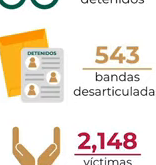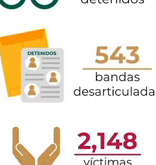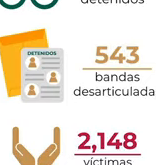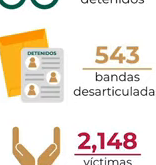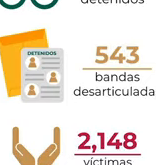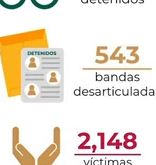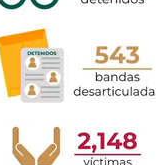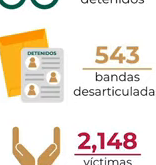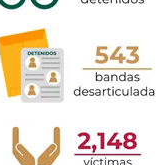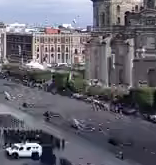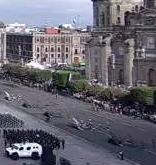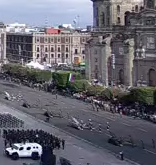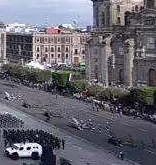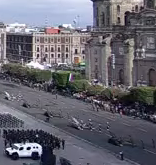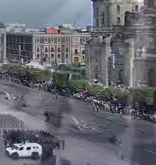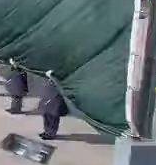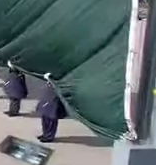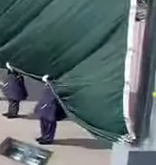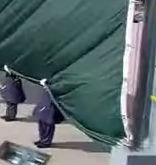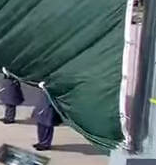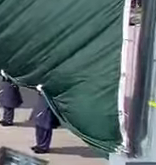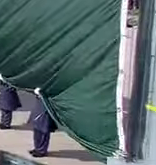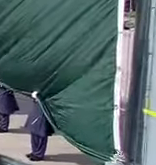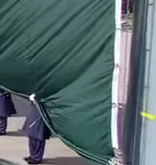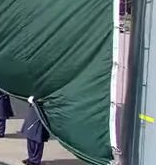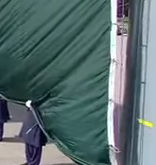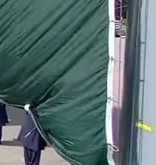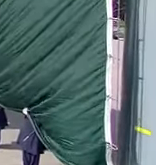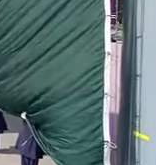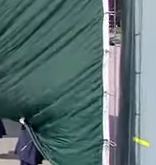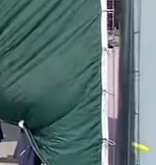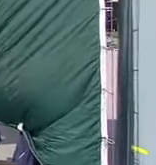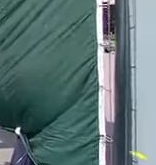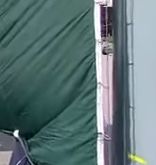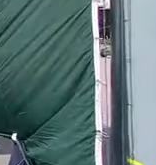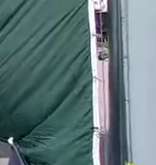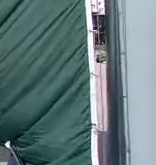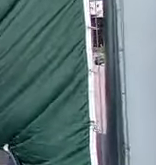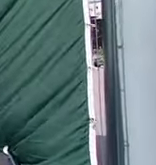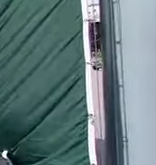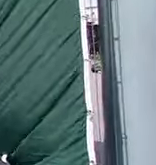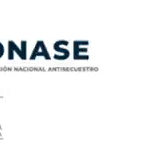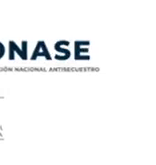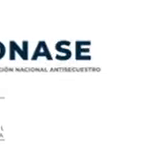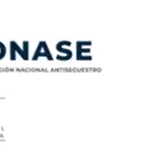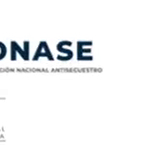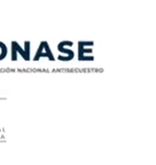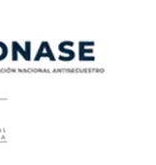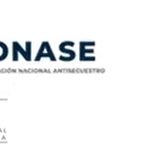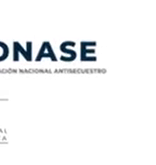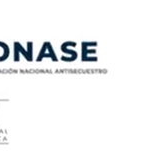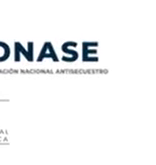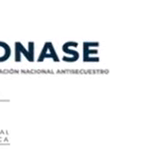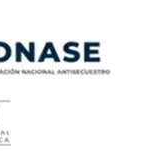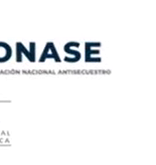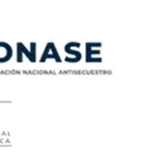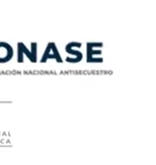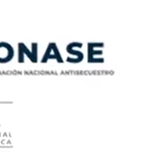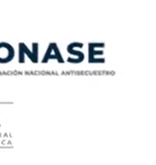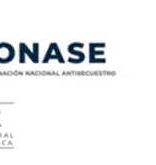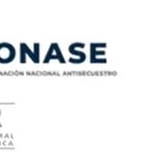2.148 víctimas. Por otra parte, en cuanto a los resultados del esfuerzo nacional, las instituciones del orden han